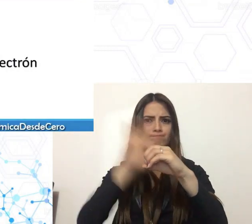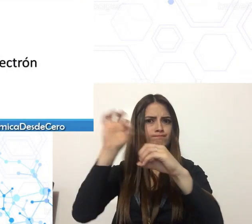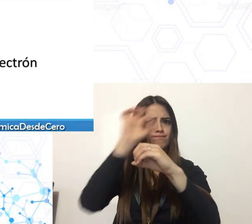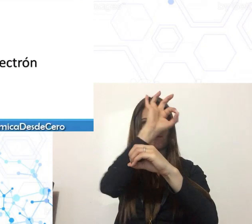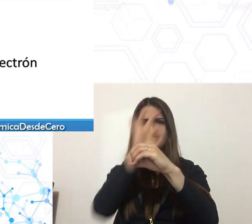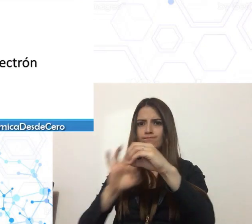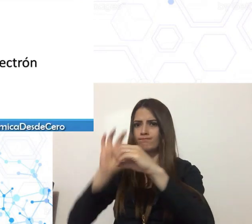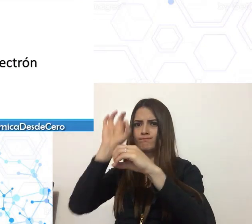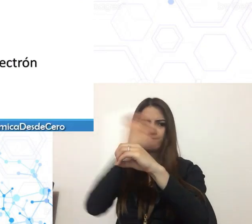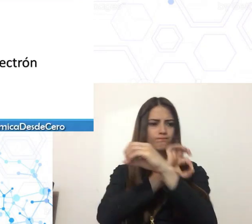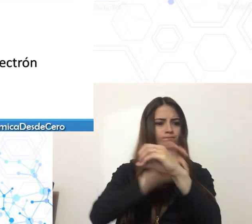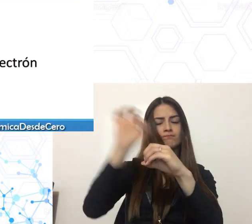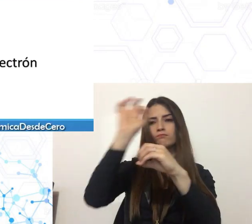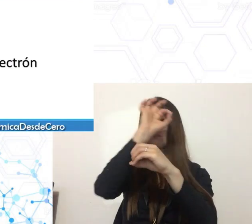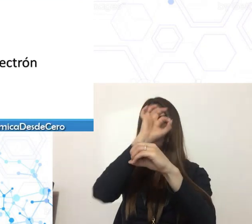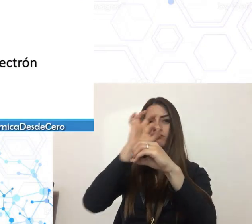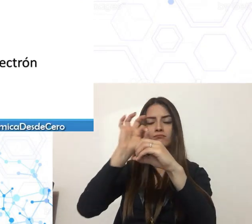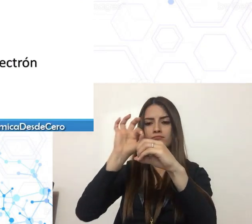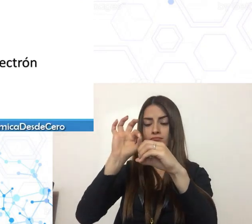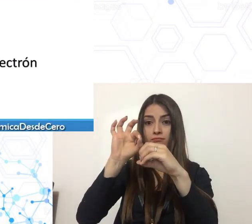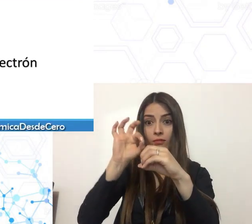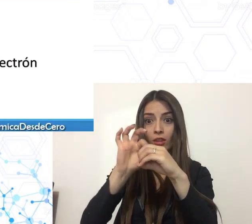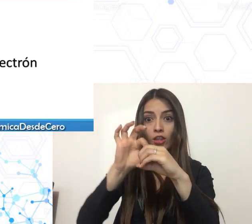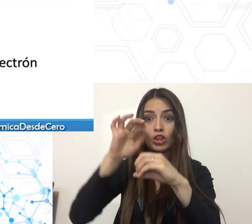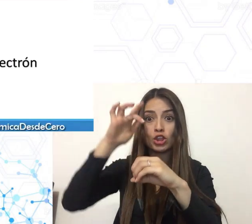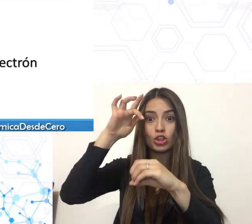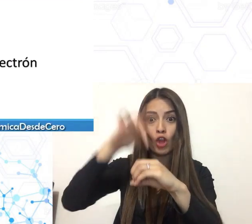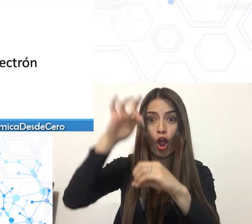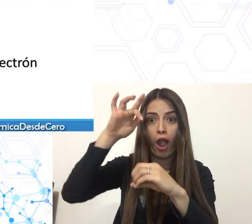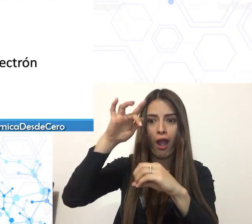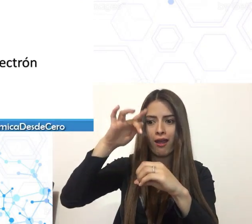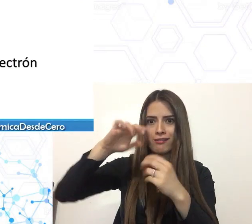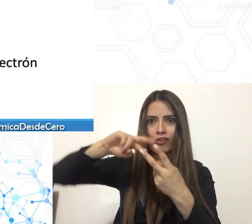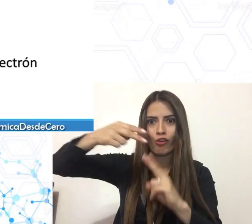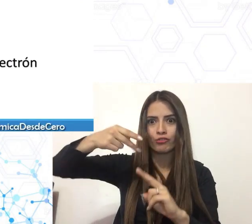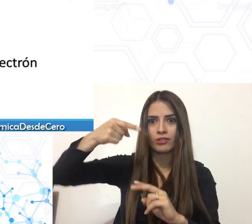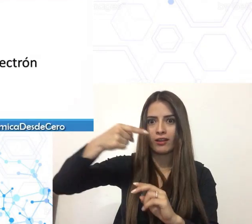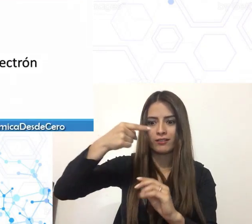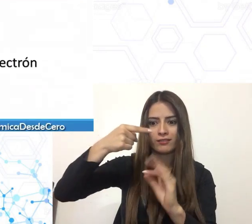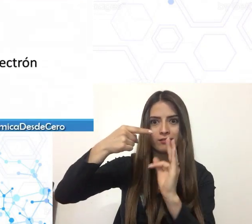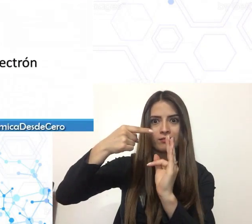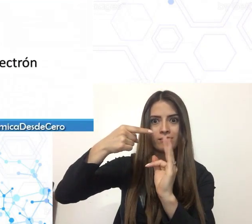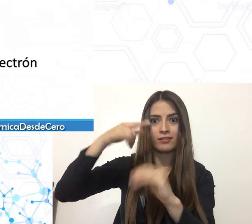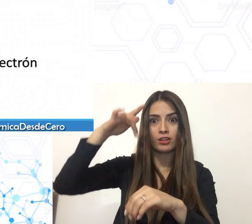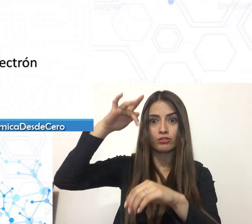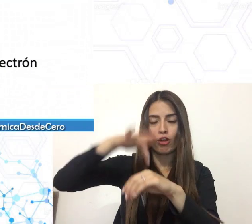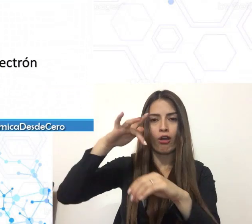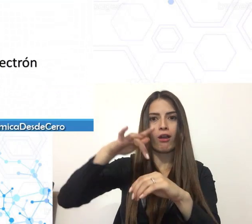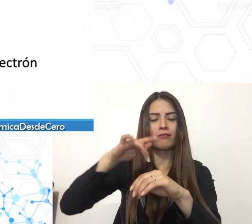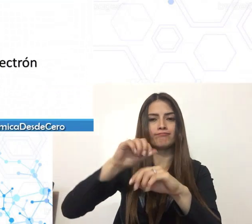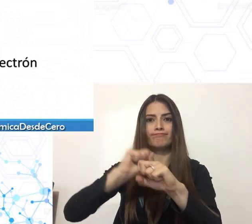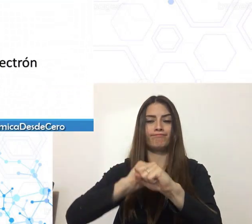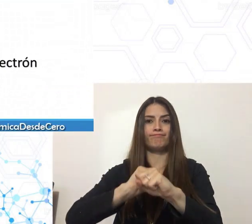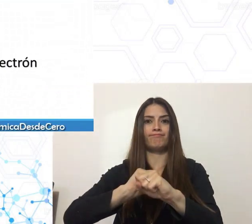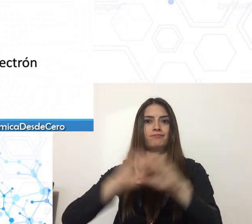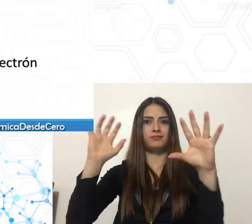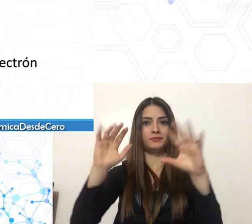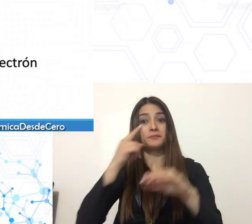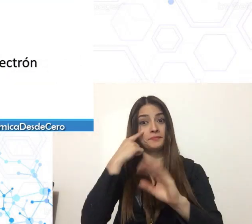e iba a colapsar con el núcleo, causando sencillamente la desintegración de la